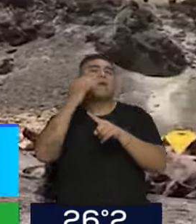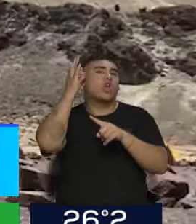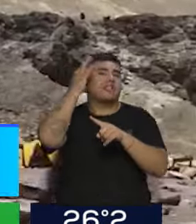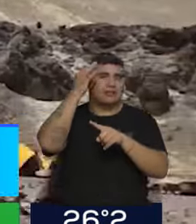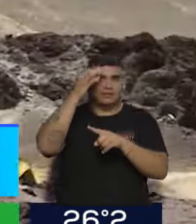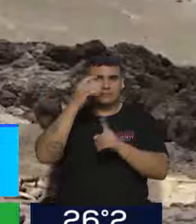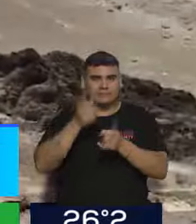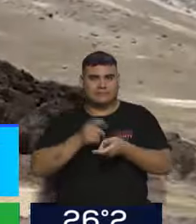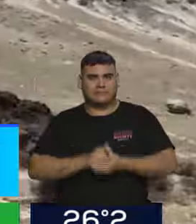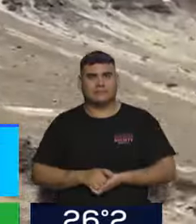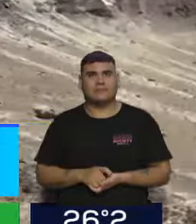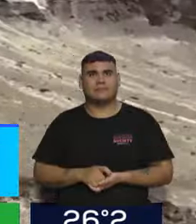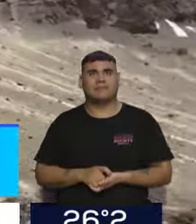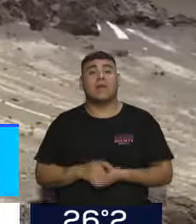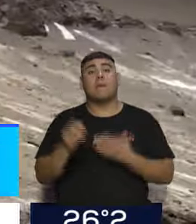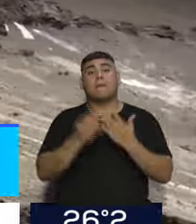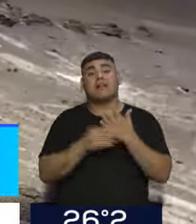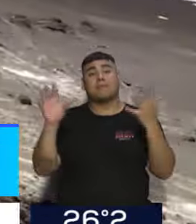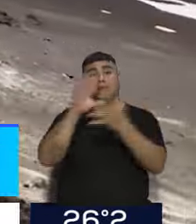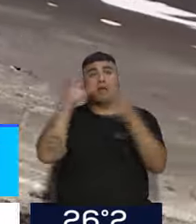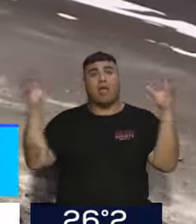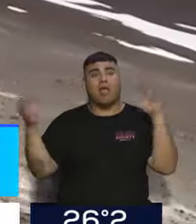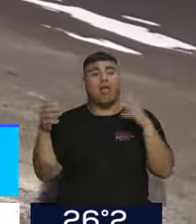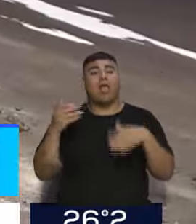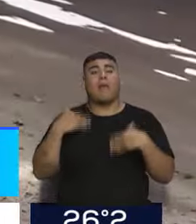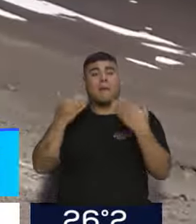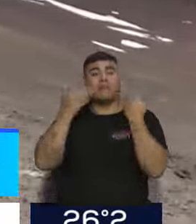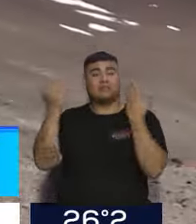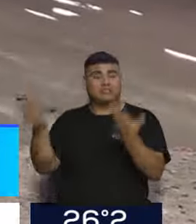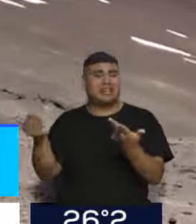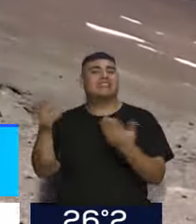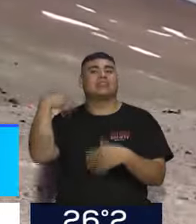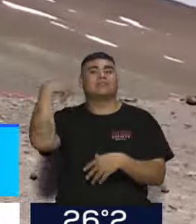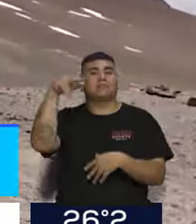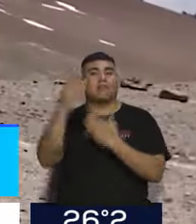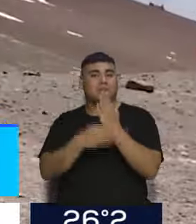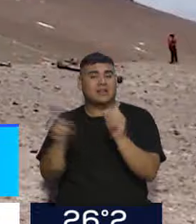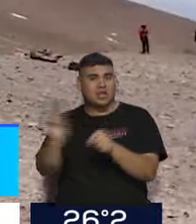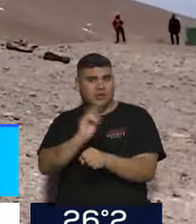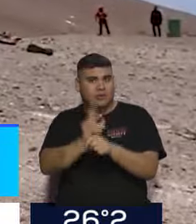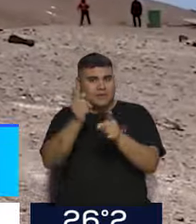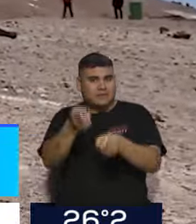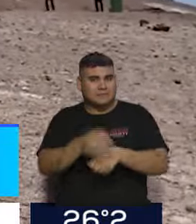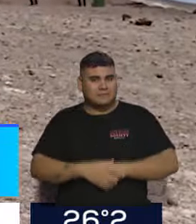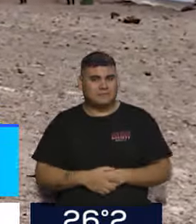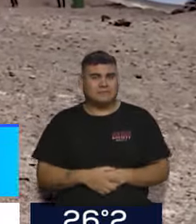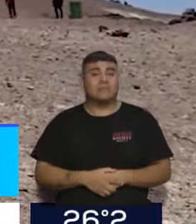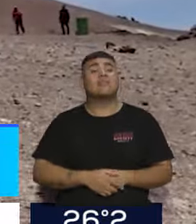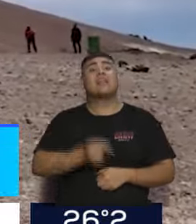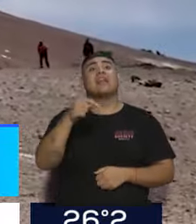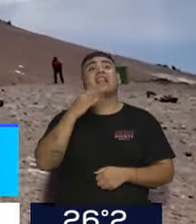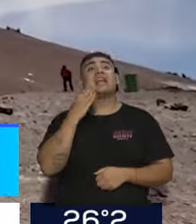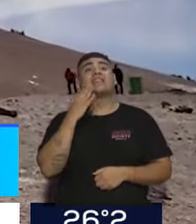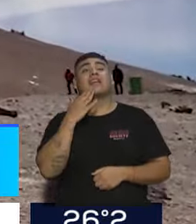Energía y Ambiente de la provincia destacó el trabajo en conjunto con el Ministerio de Seguridad y con el EMETUR. Justamente la tarde de este lunes se rescató